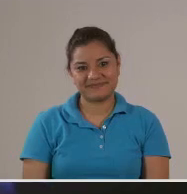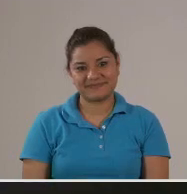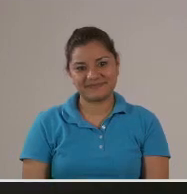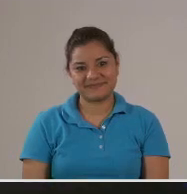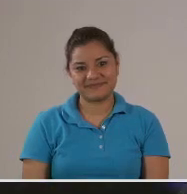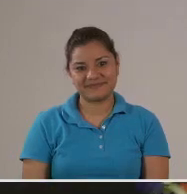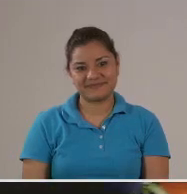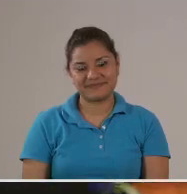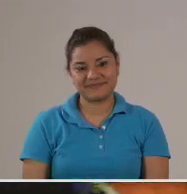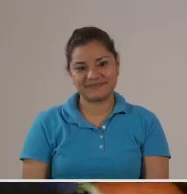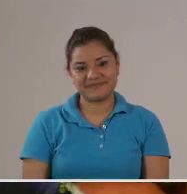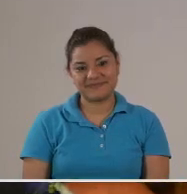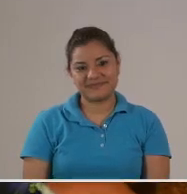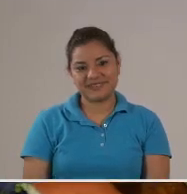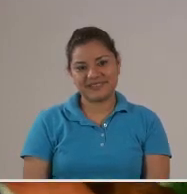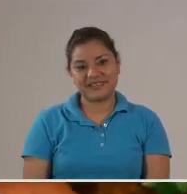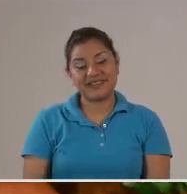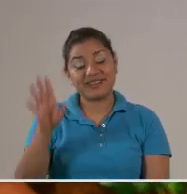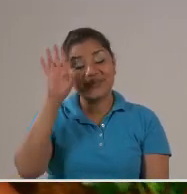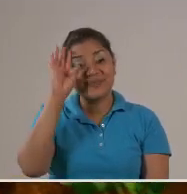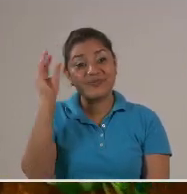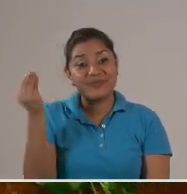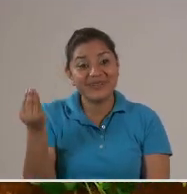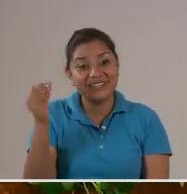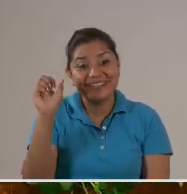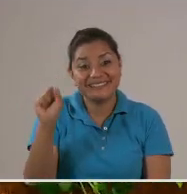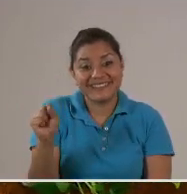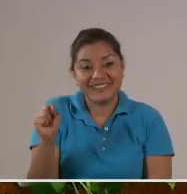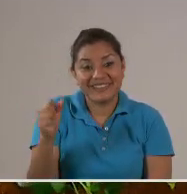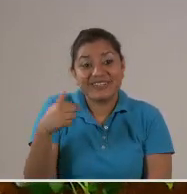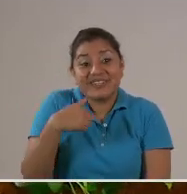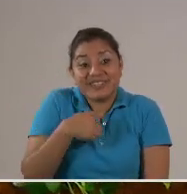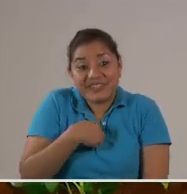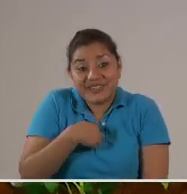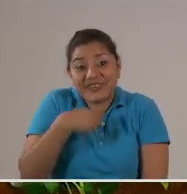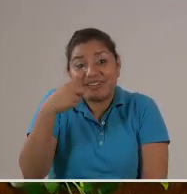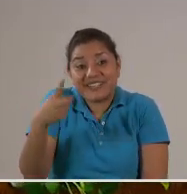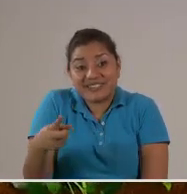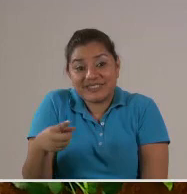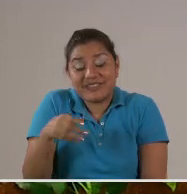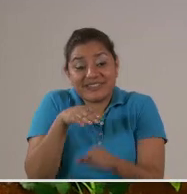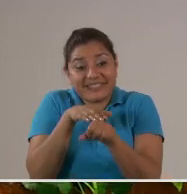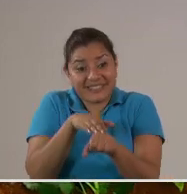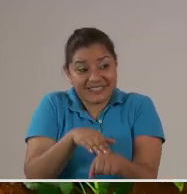ustedes porque si no estoy discriminando por